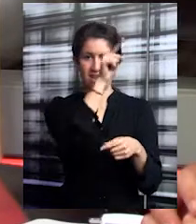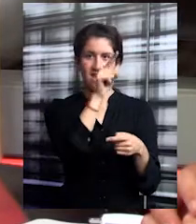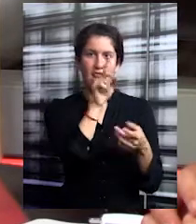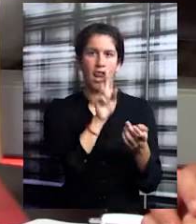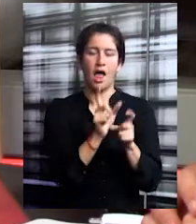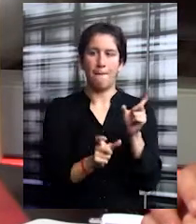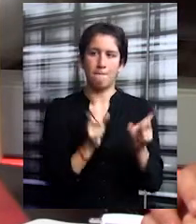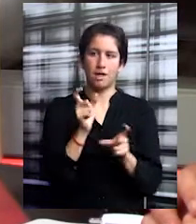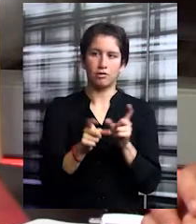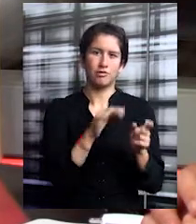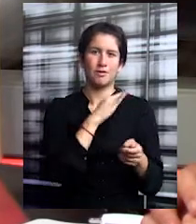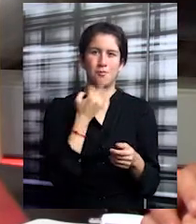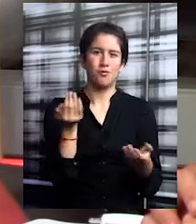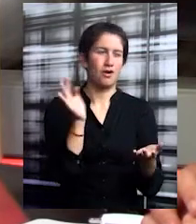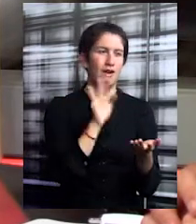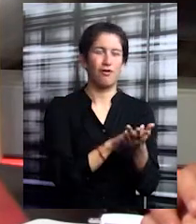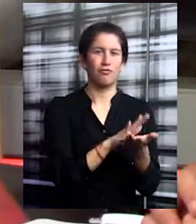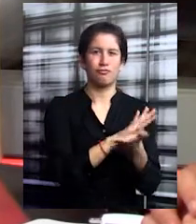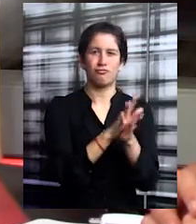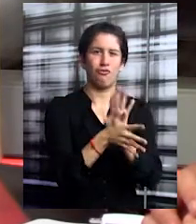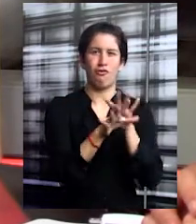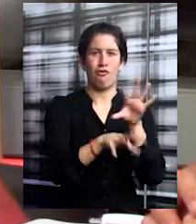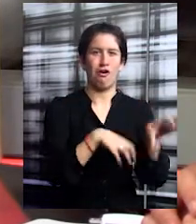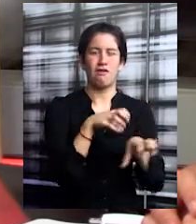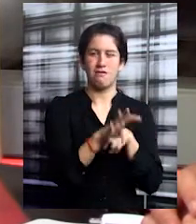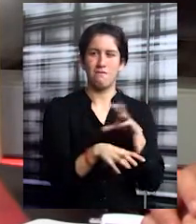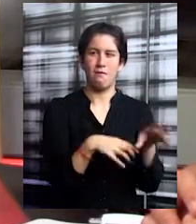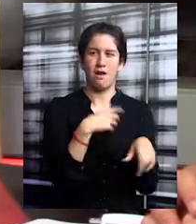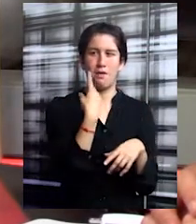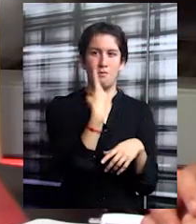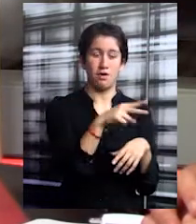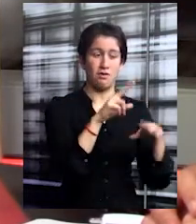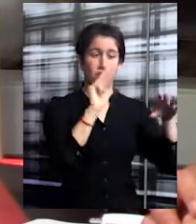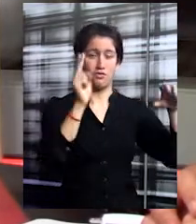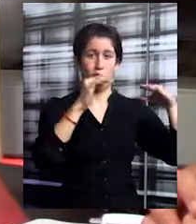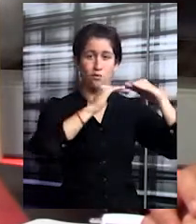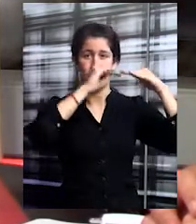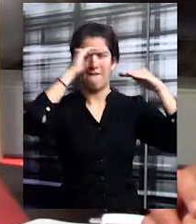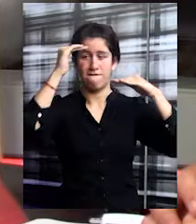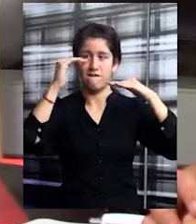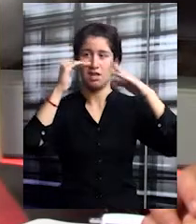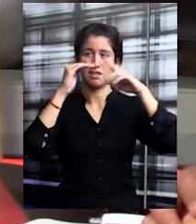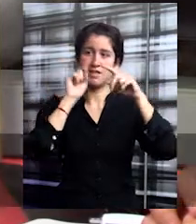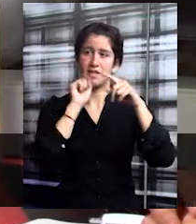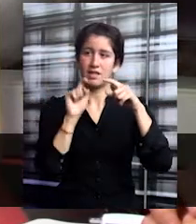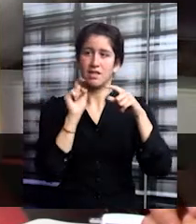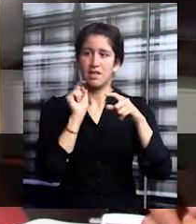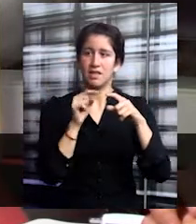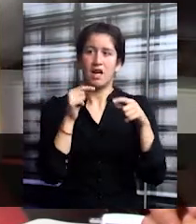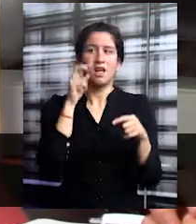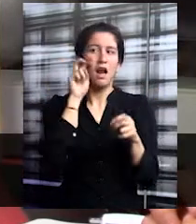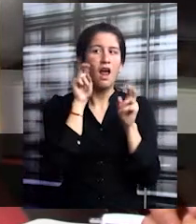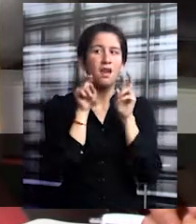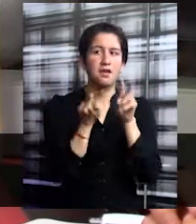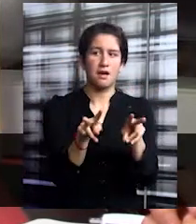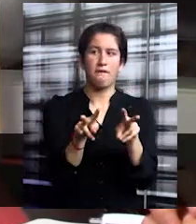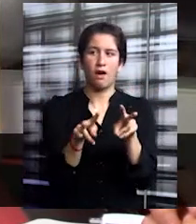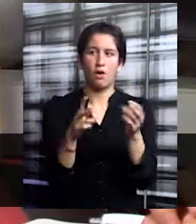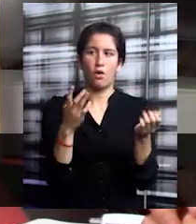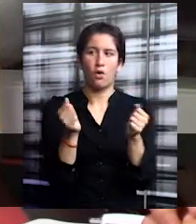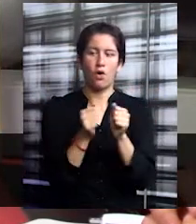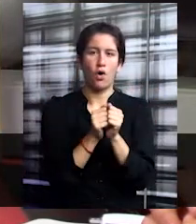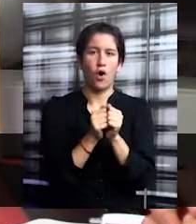humilde, se le murió todos sus animales. Y ahora viene la segunda fase crítica respecto de lo que es la catástrofe, que tiene que ver con los altos niveles